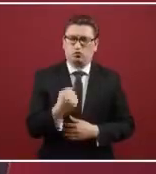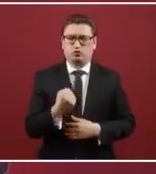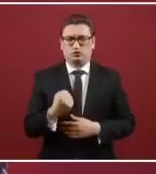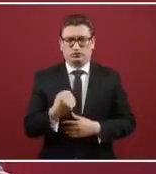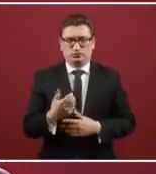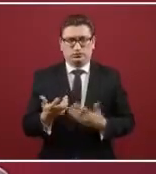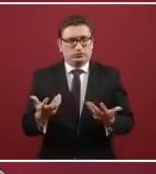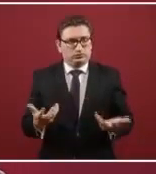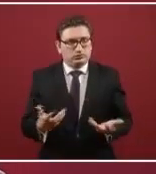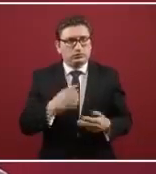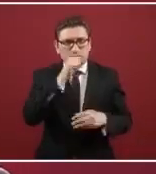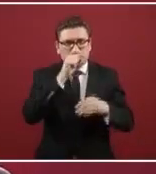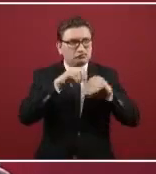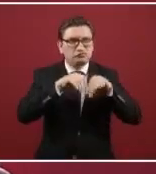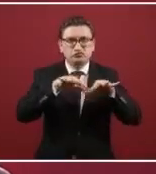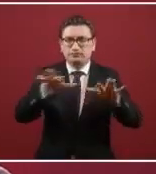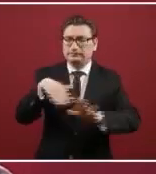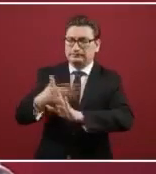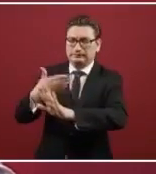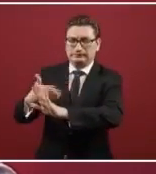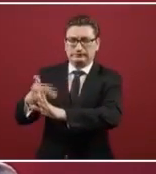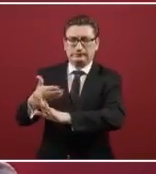con esas campañas.